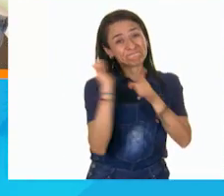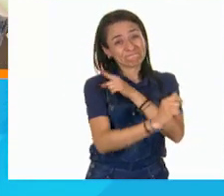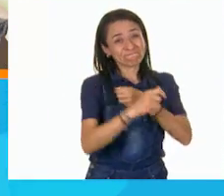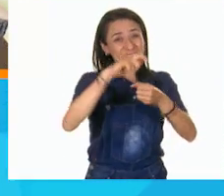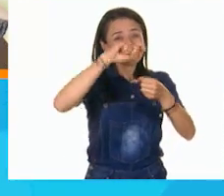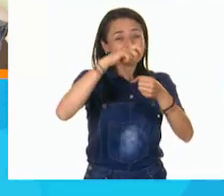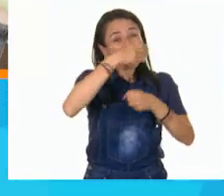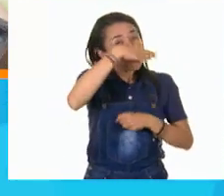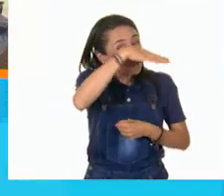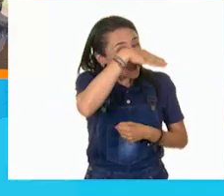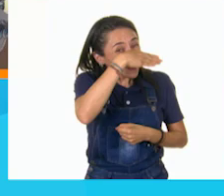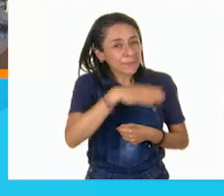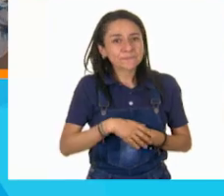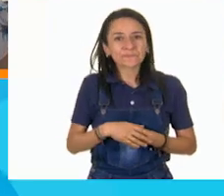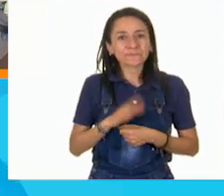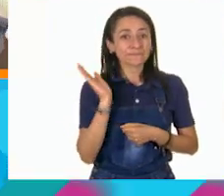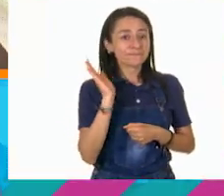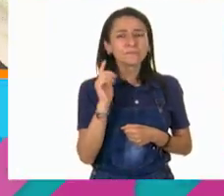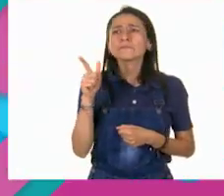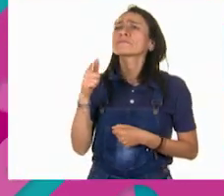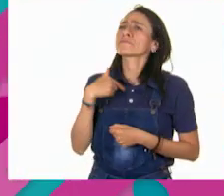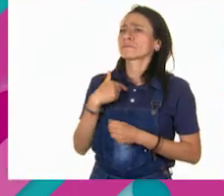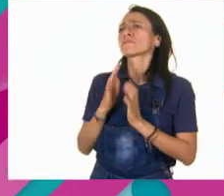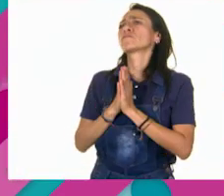me guardas uno!